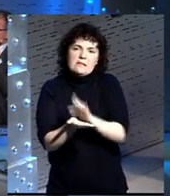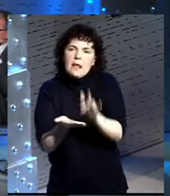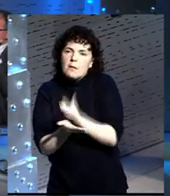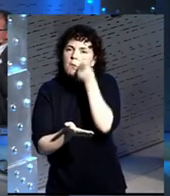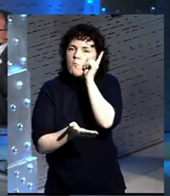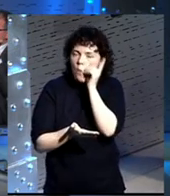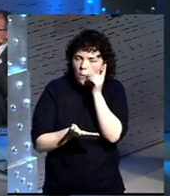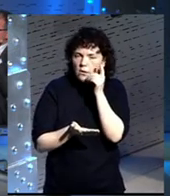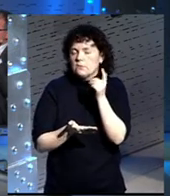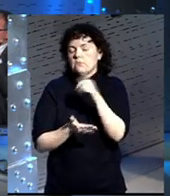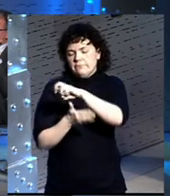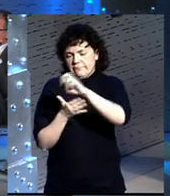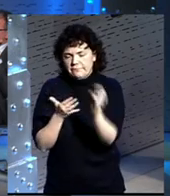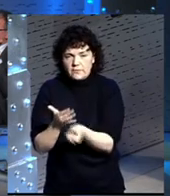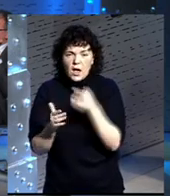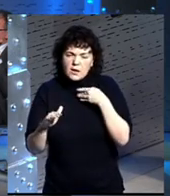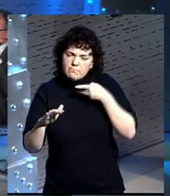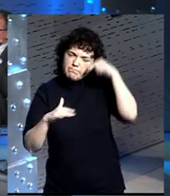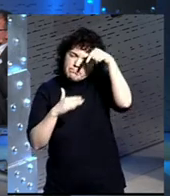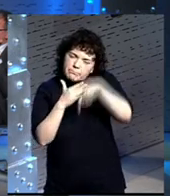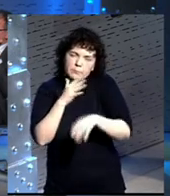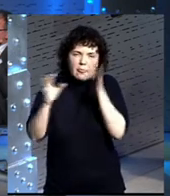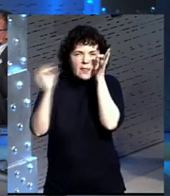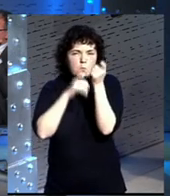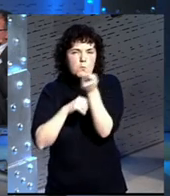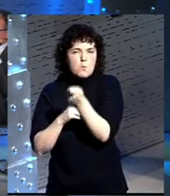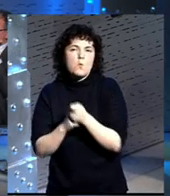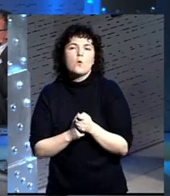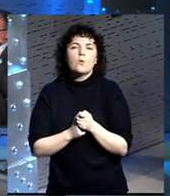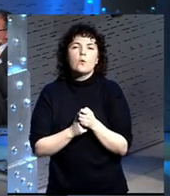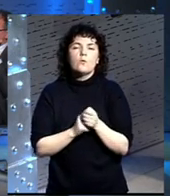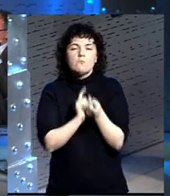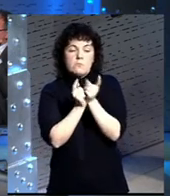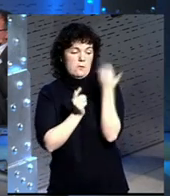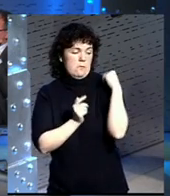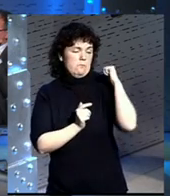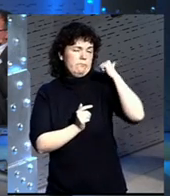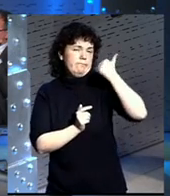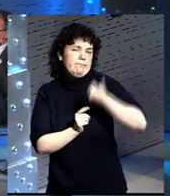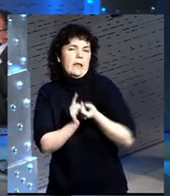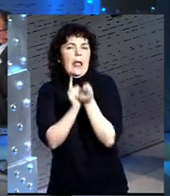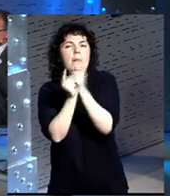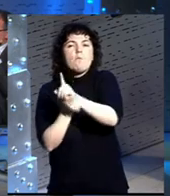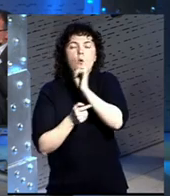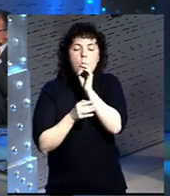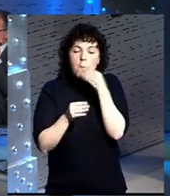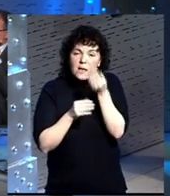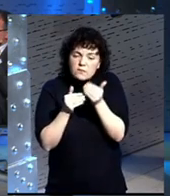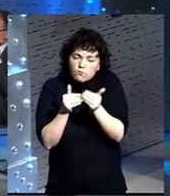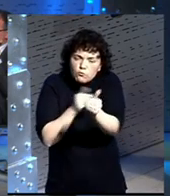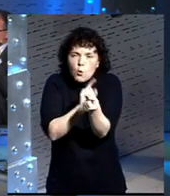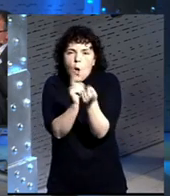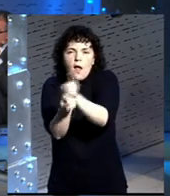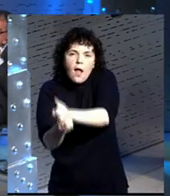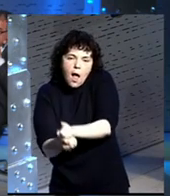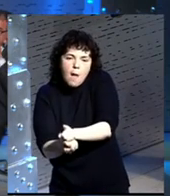teléfonos móviles. Vamos a entrar un poquito más en detalle en esos aspectos. ¿Cómo ha cambiado en los últimos años y cuál es la previsión de cambio para